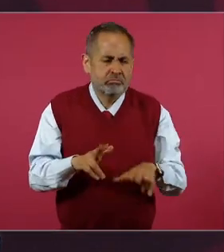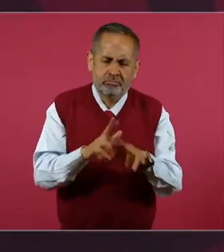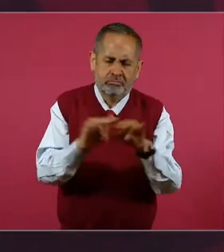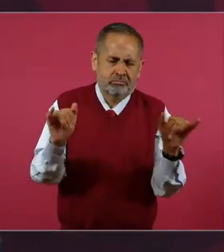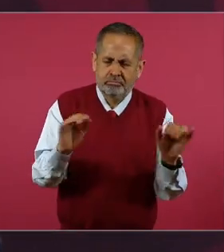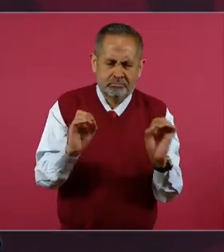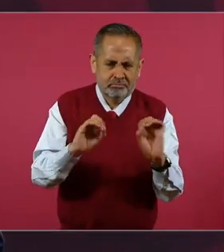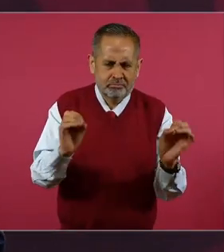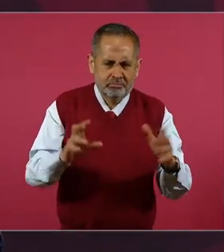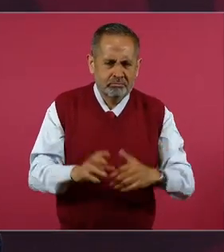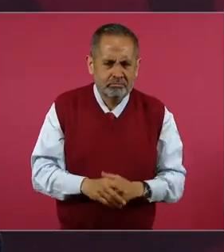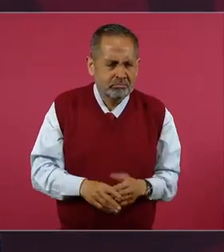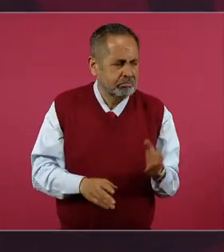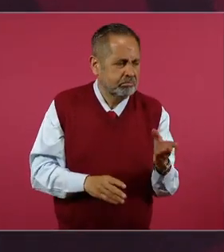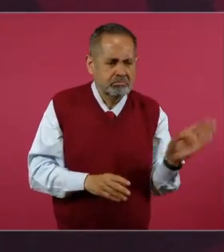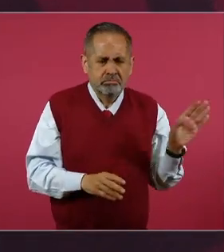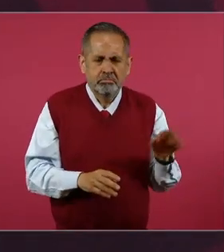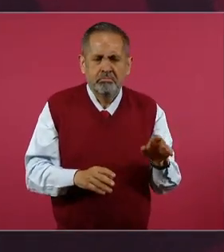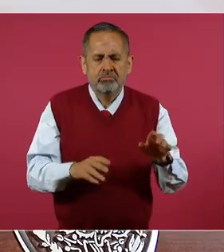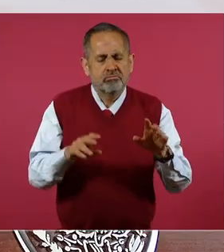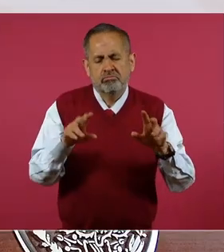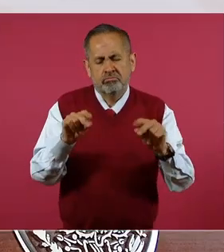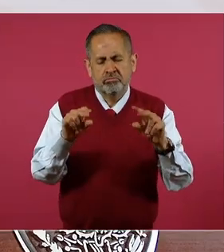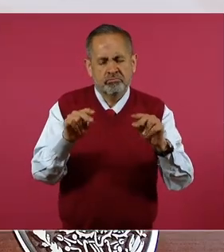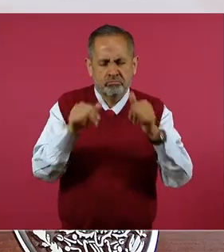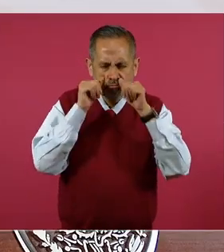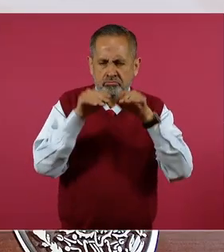no excluir a nadie.